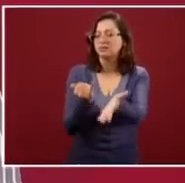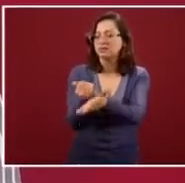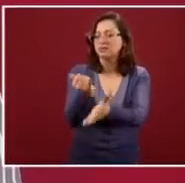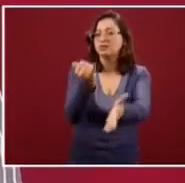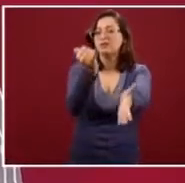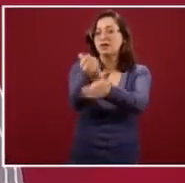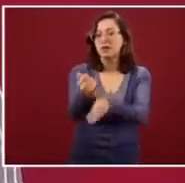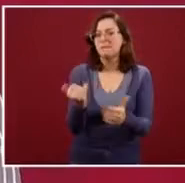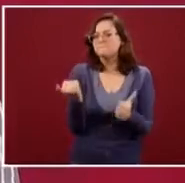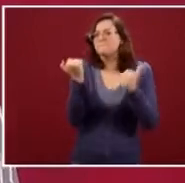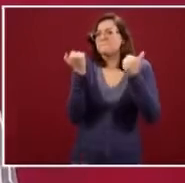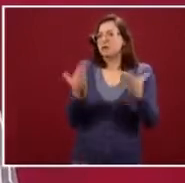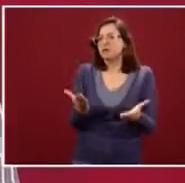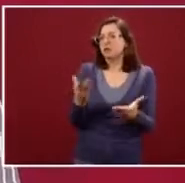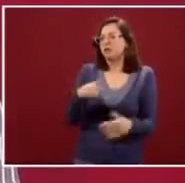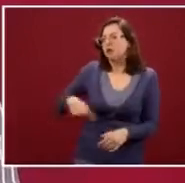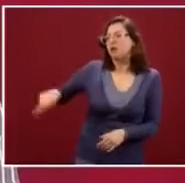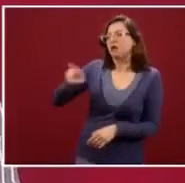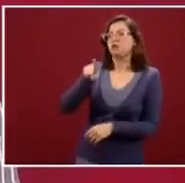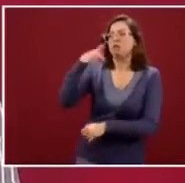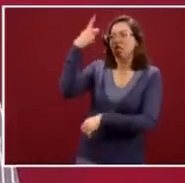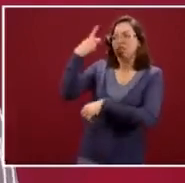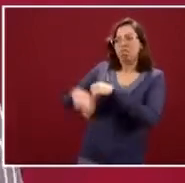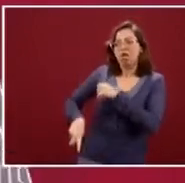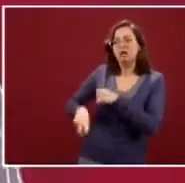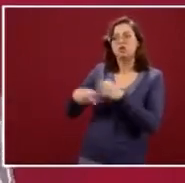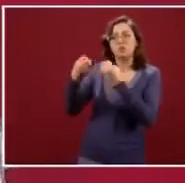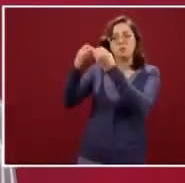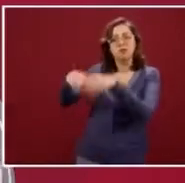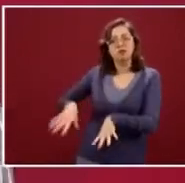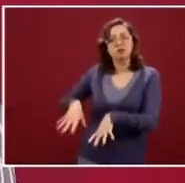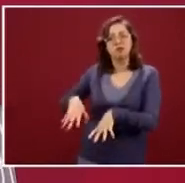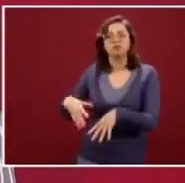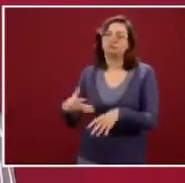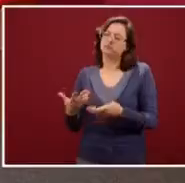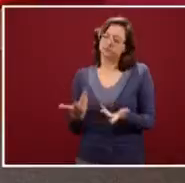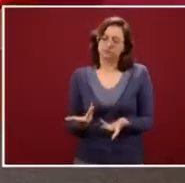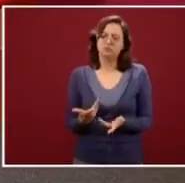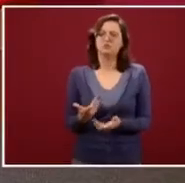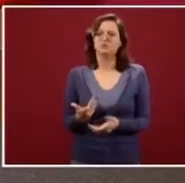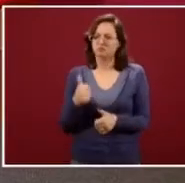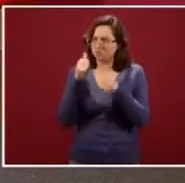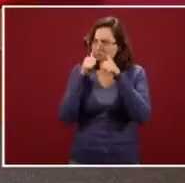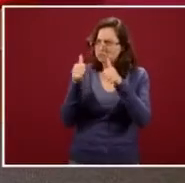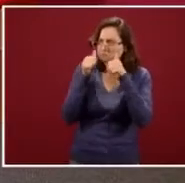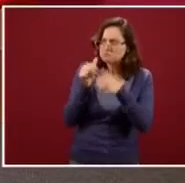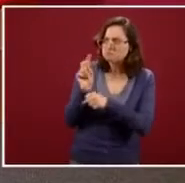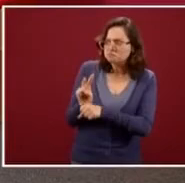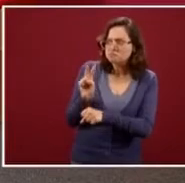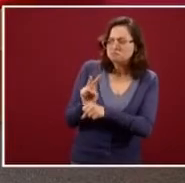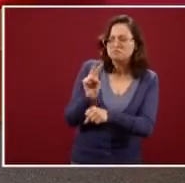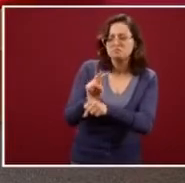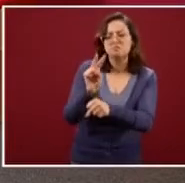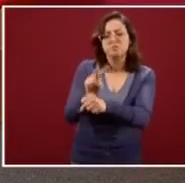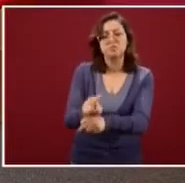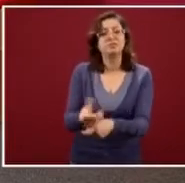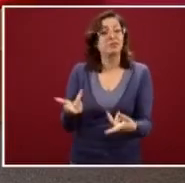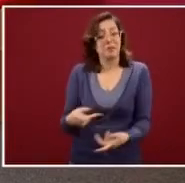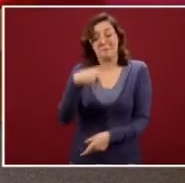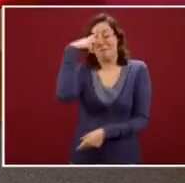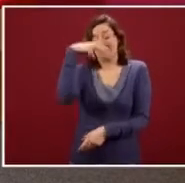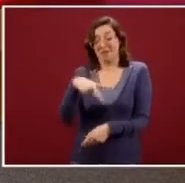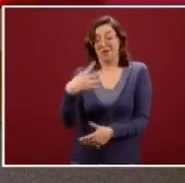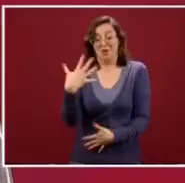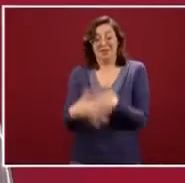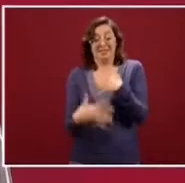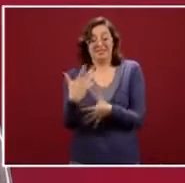afectaciones innecesarias, pero también para que no haya retardo en la respuesta. Como hemos señalado, México ya se ha adelantado